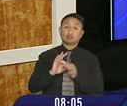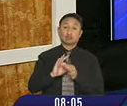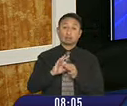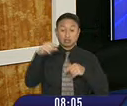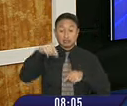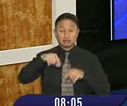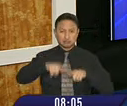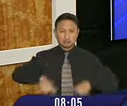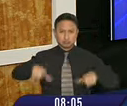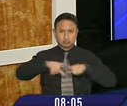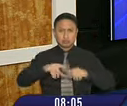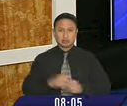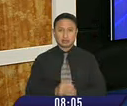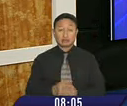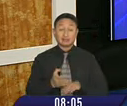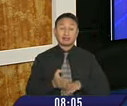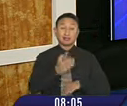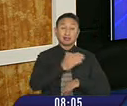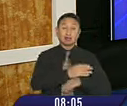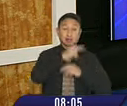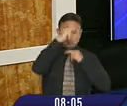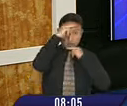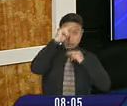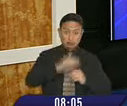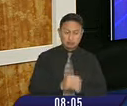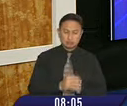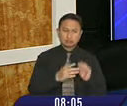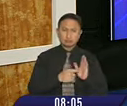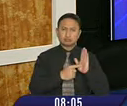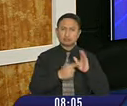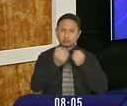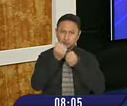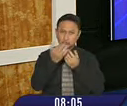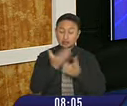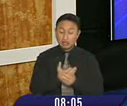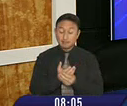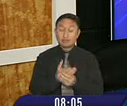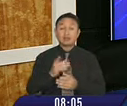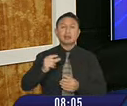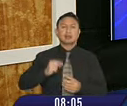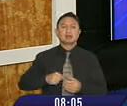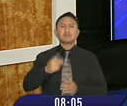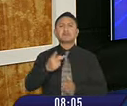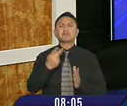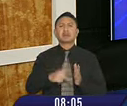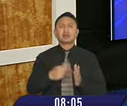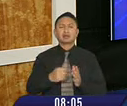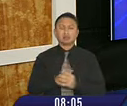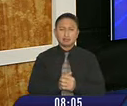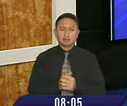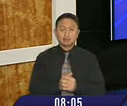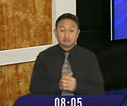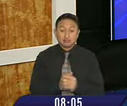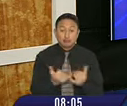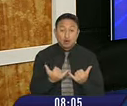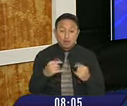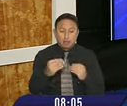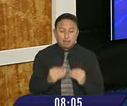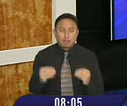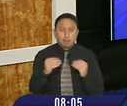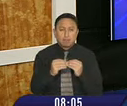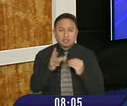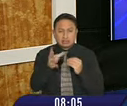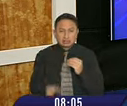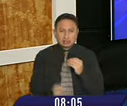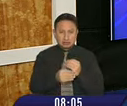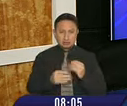ya. En la edición anterior de nuestro informativo dimos a conocer los detalles de qué había sucedido. Ahora tenemos un poco más la ampliación de